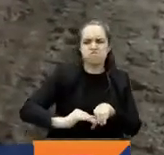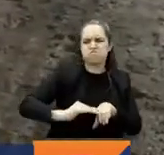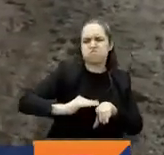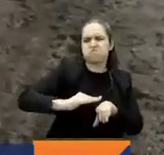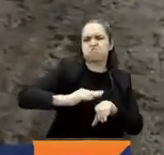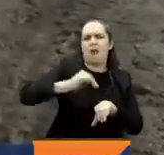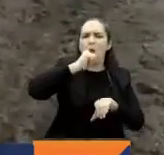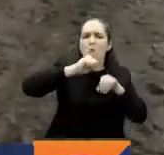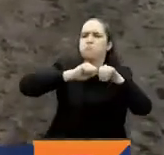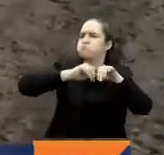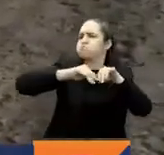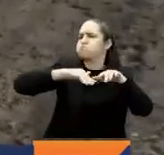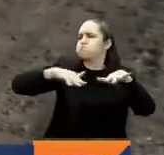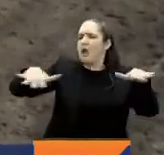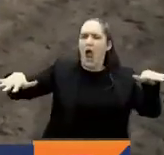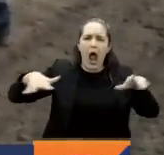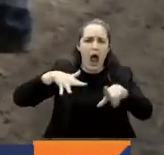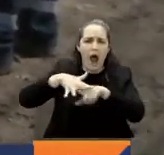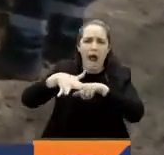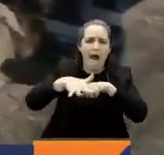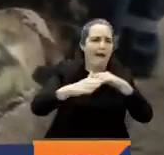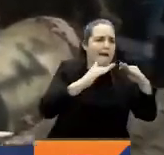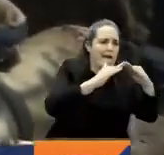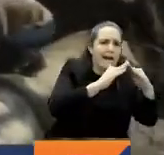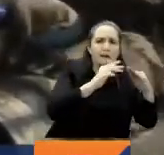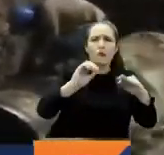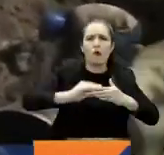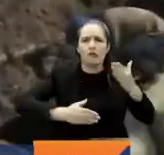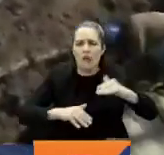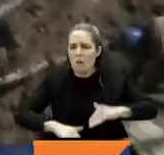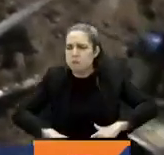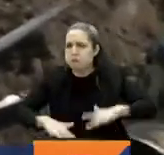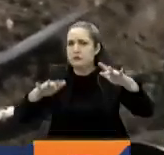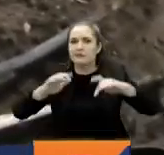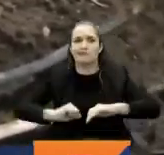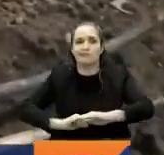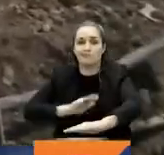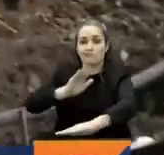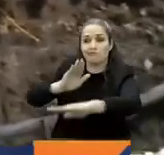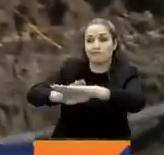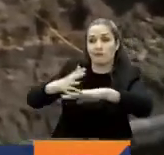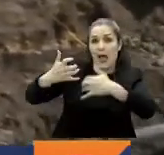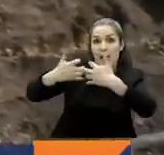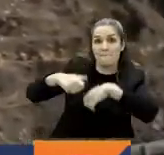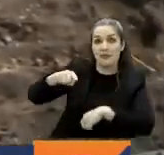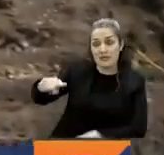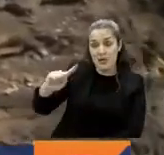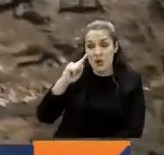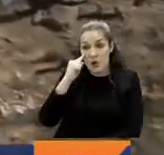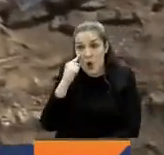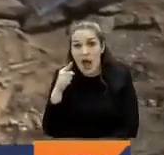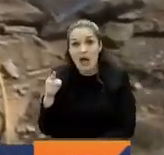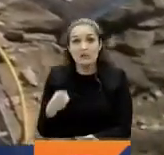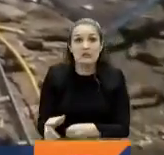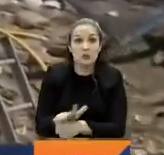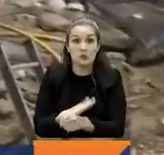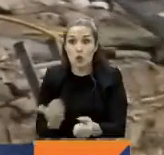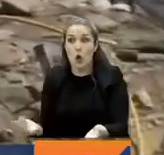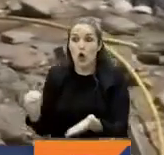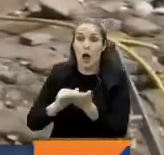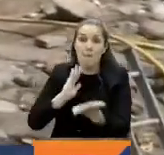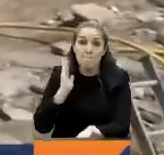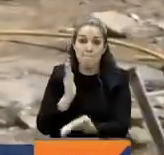negocios que se encuentran por este sector. Las autoridades ya le hicieron un llamado a la empresa para que evite que esta situación se siga